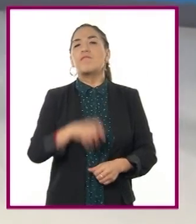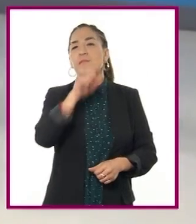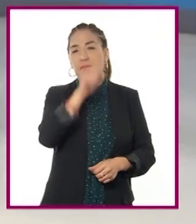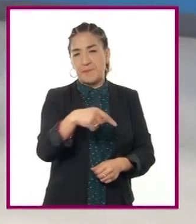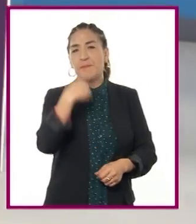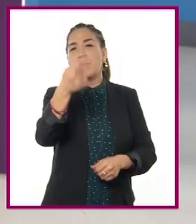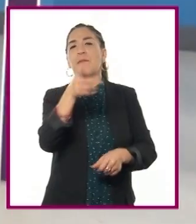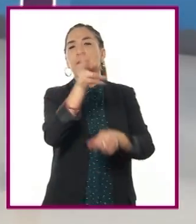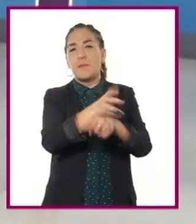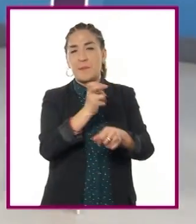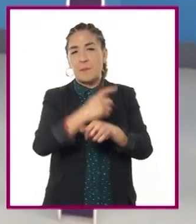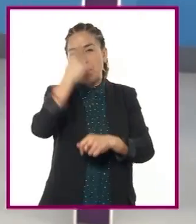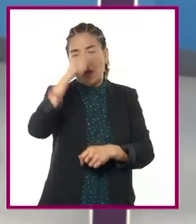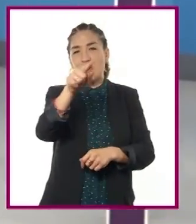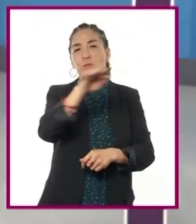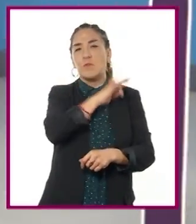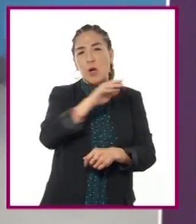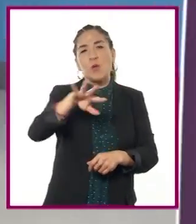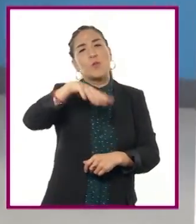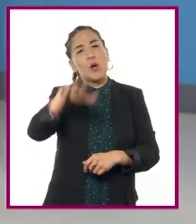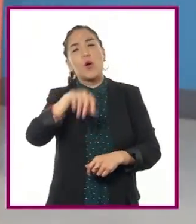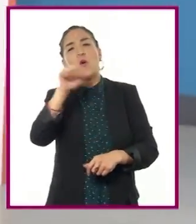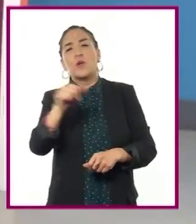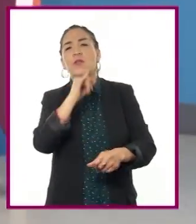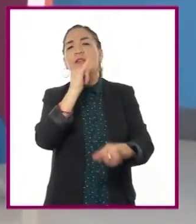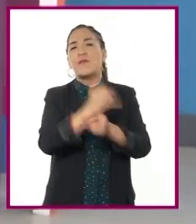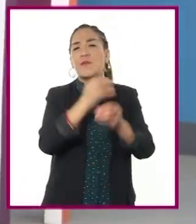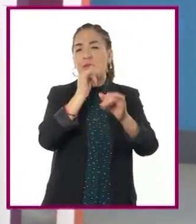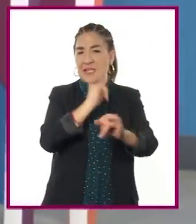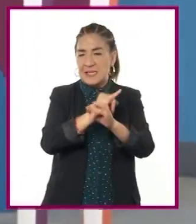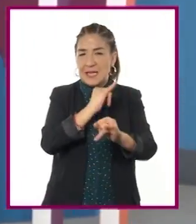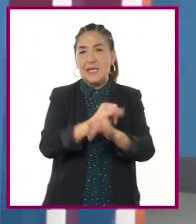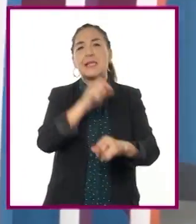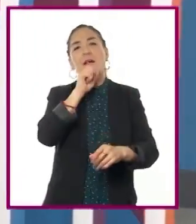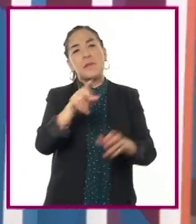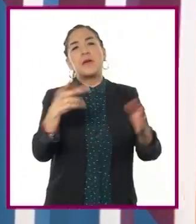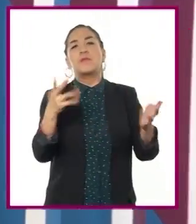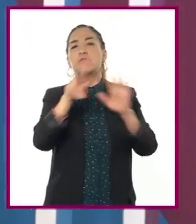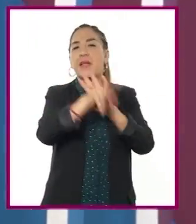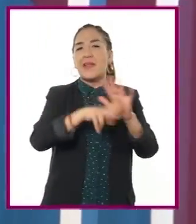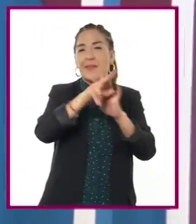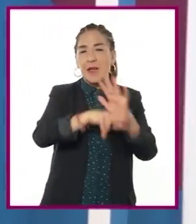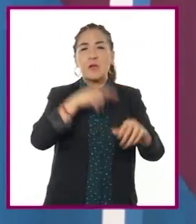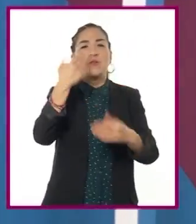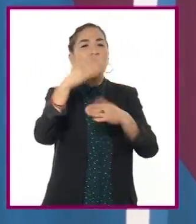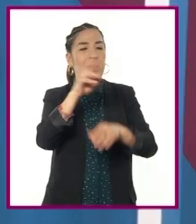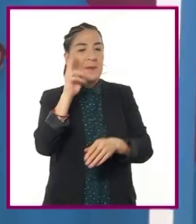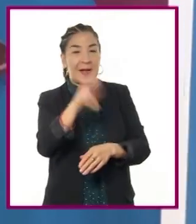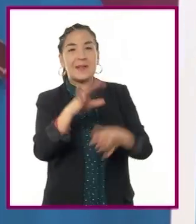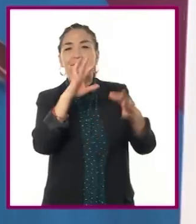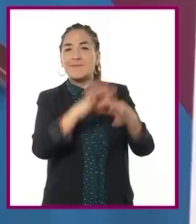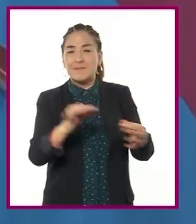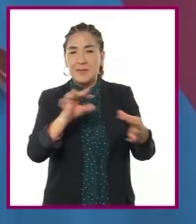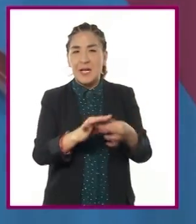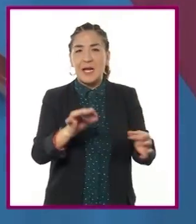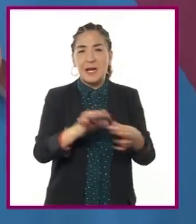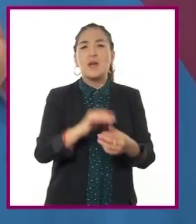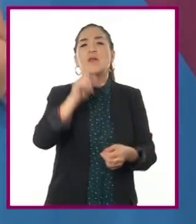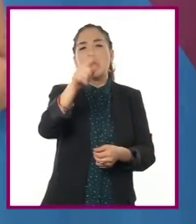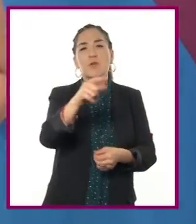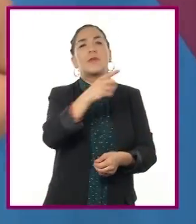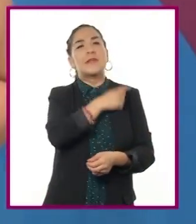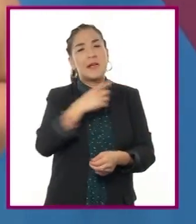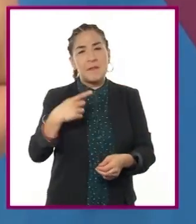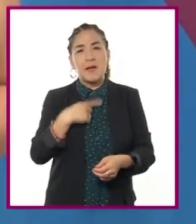También les invito a consultar otras fuentes bibliográficas digitales y audiovisuales que tengan a la mano. No olviden